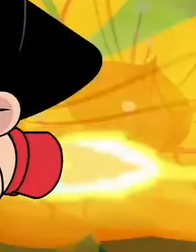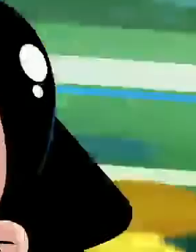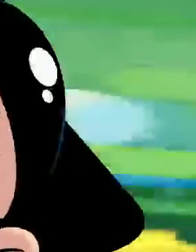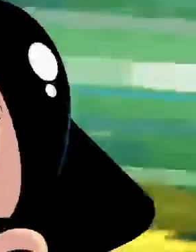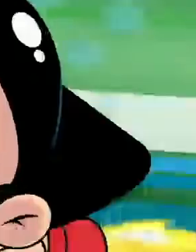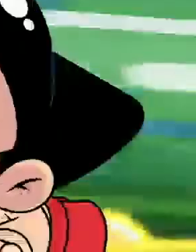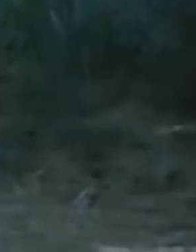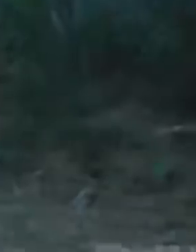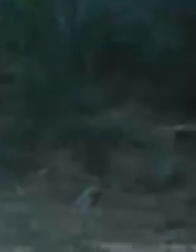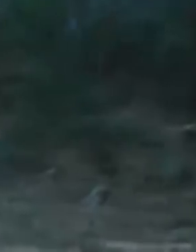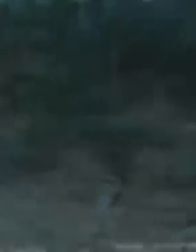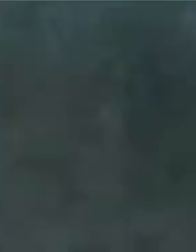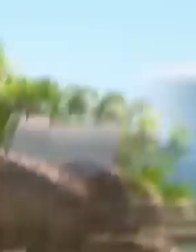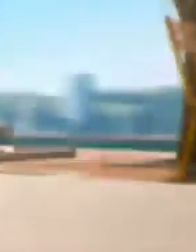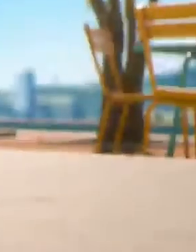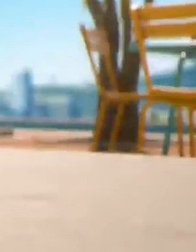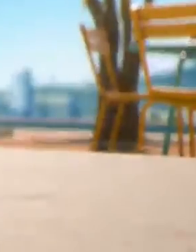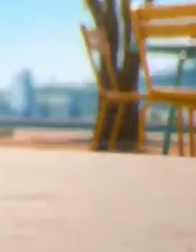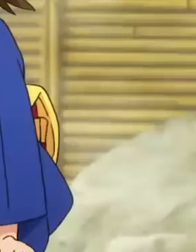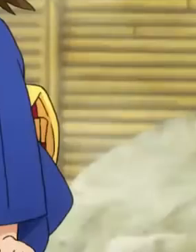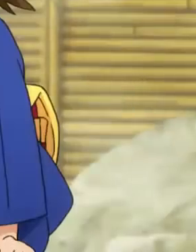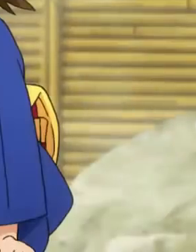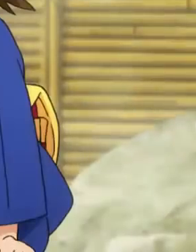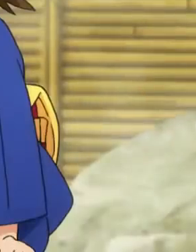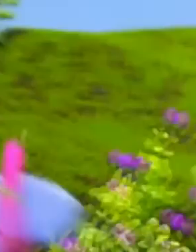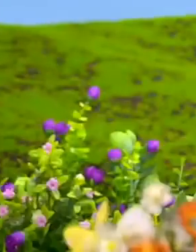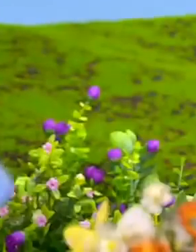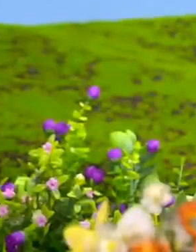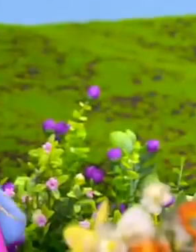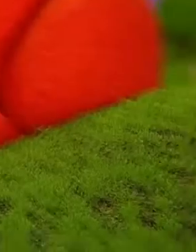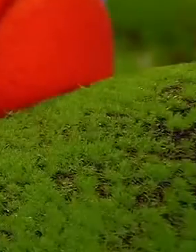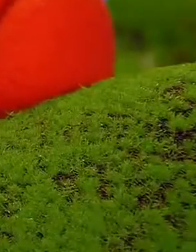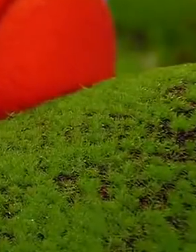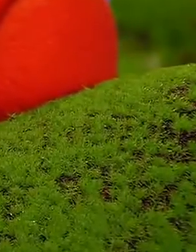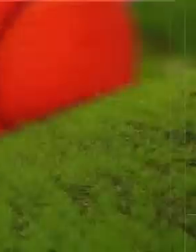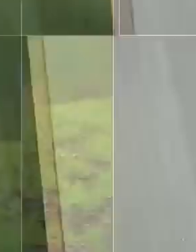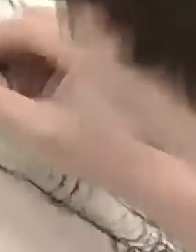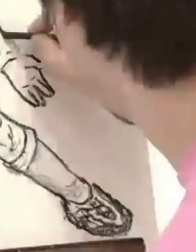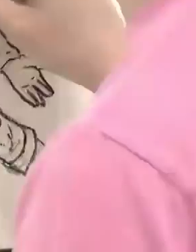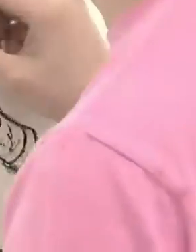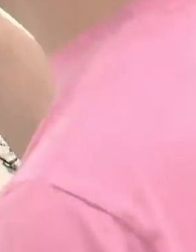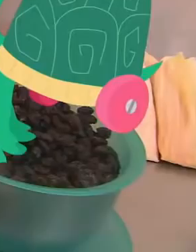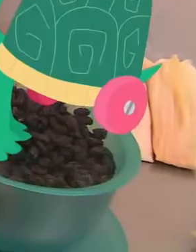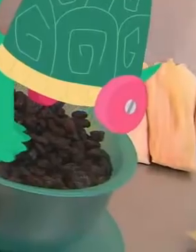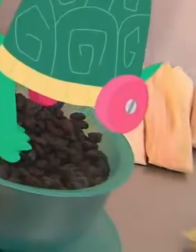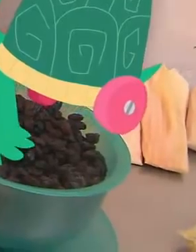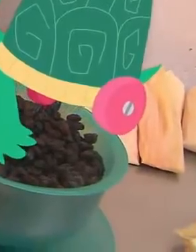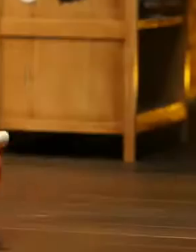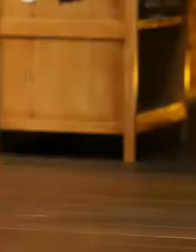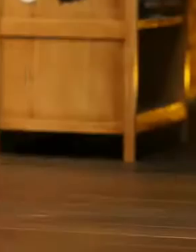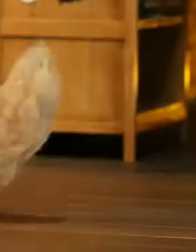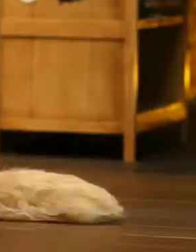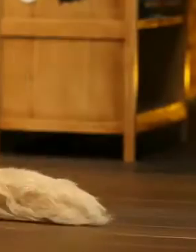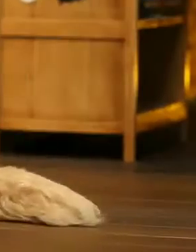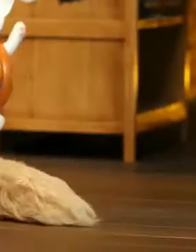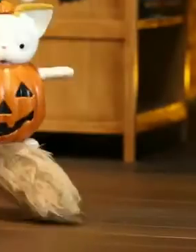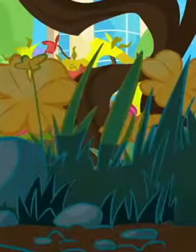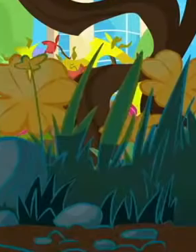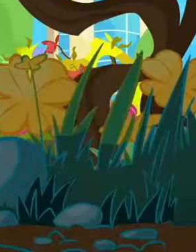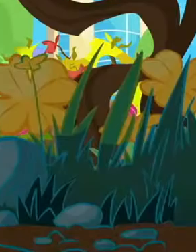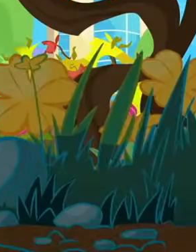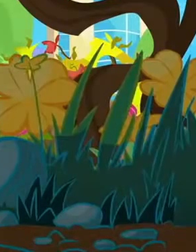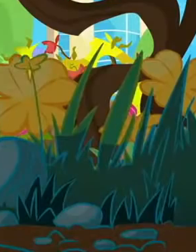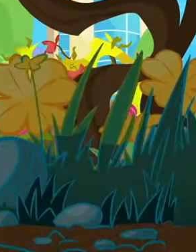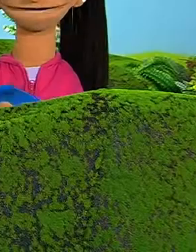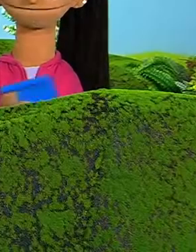Durante estas vacaciones de verano, una buena idea es ver 11 niñas y niños. ¿Por qué? Porque tiene la mejor